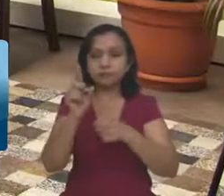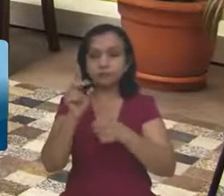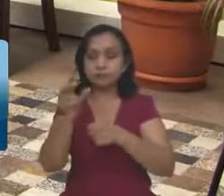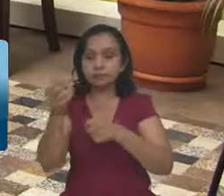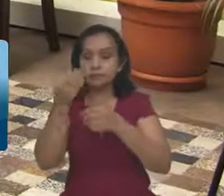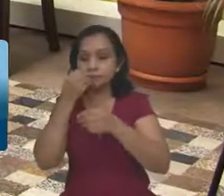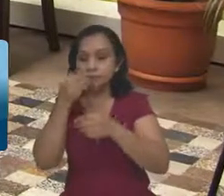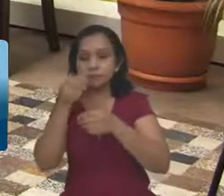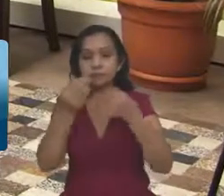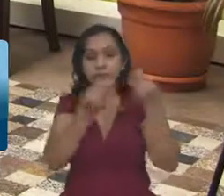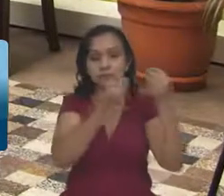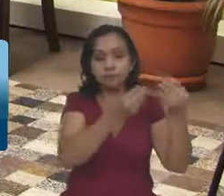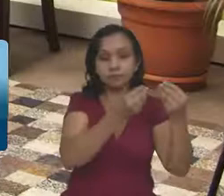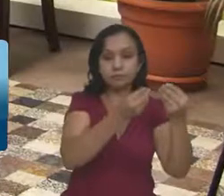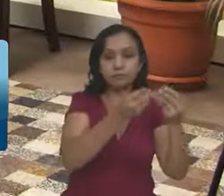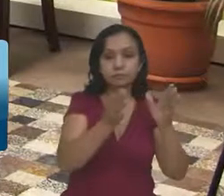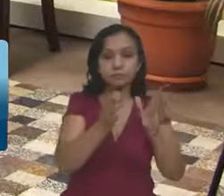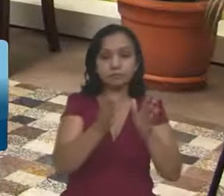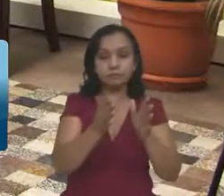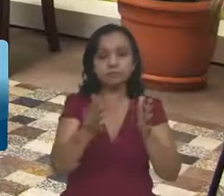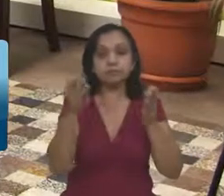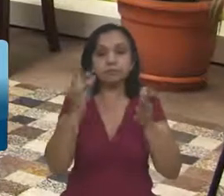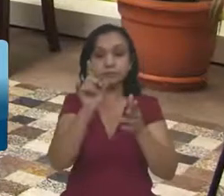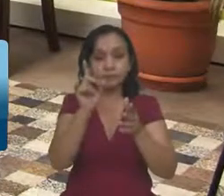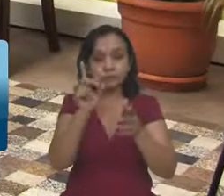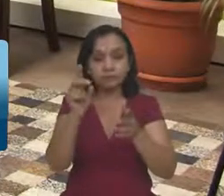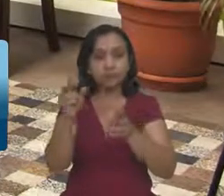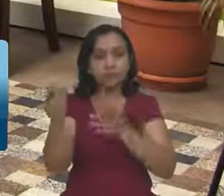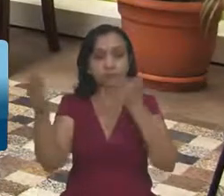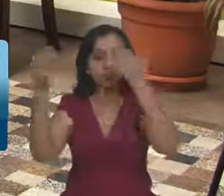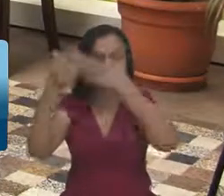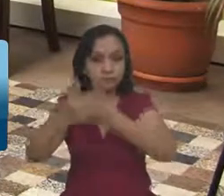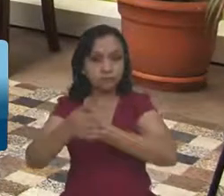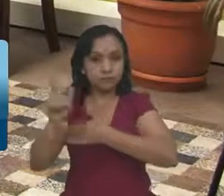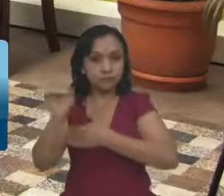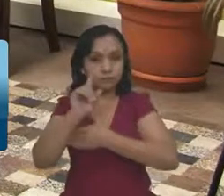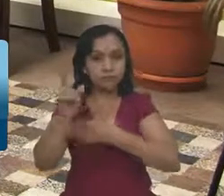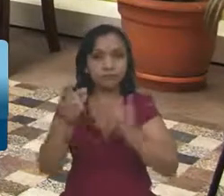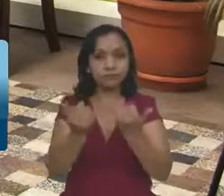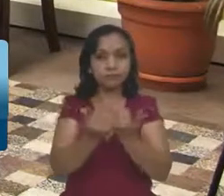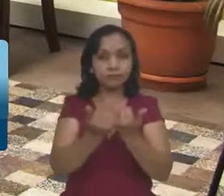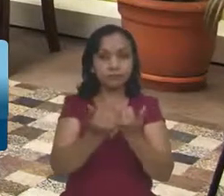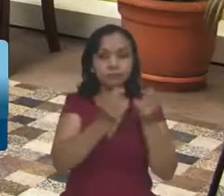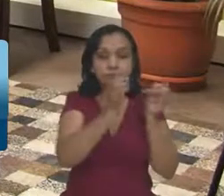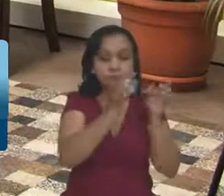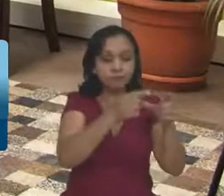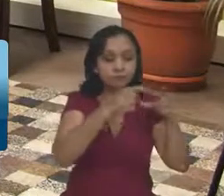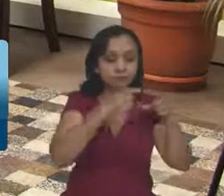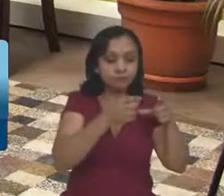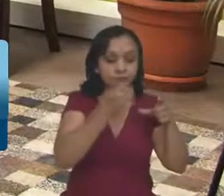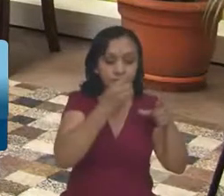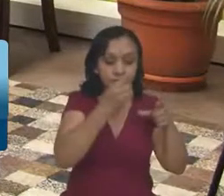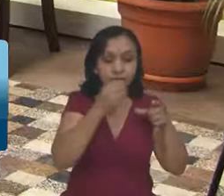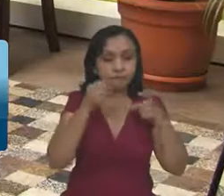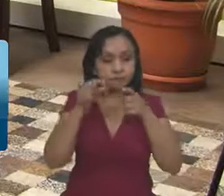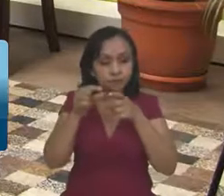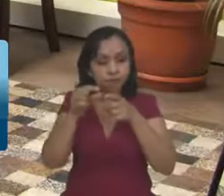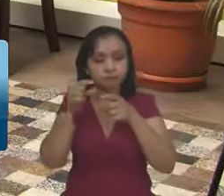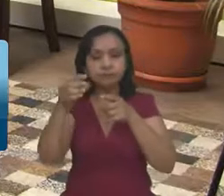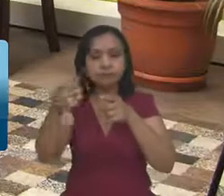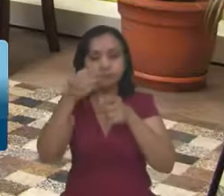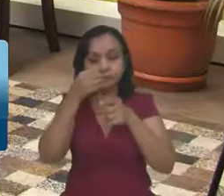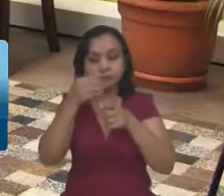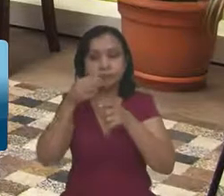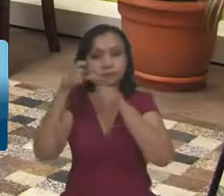demasiado en el desayuno, ni demasiado en el almuerzo, ni demasiado en la cena, sino que complementemos las